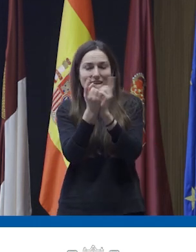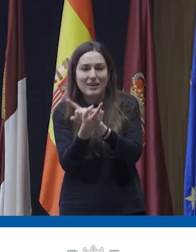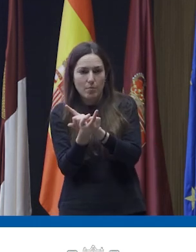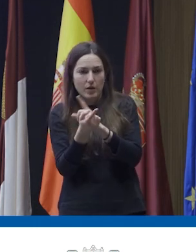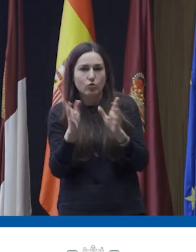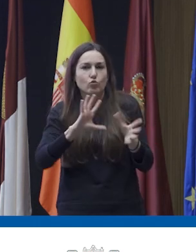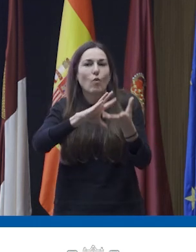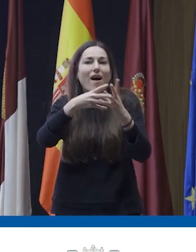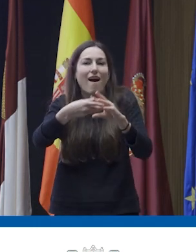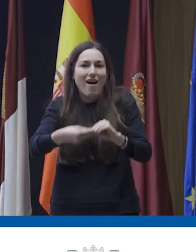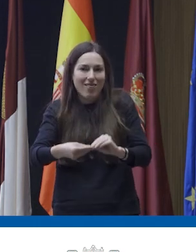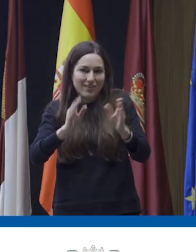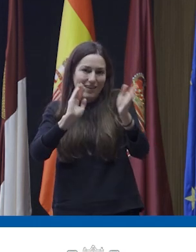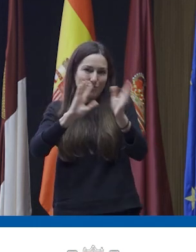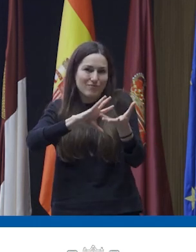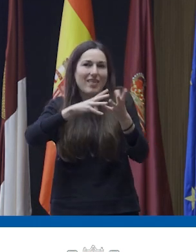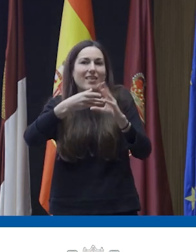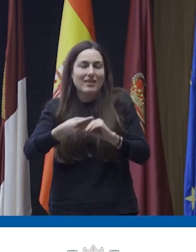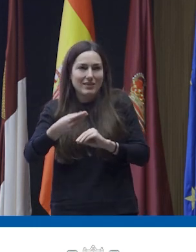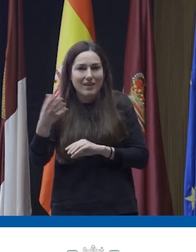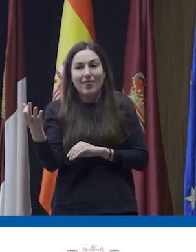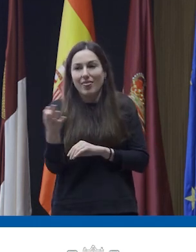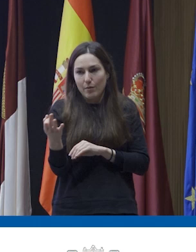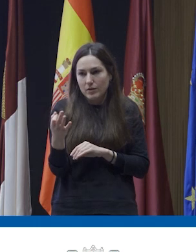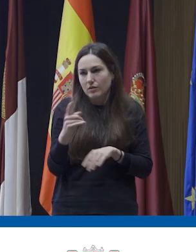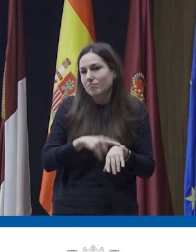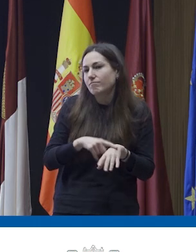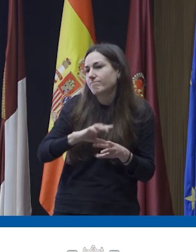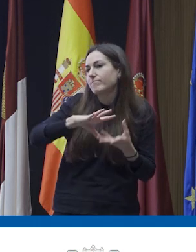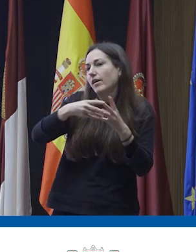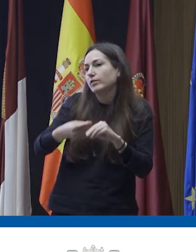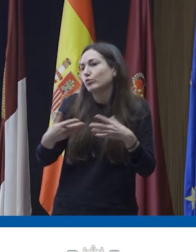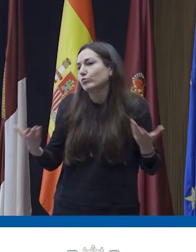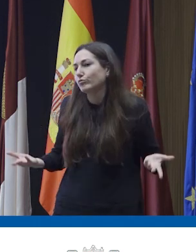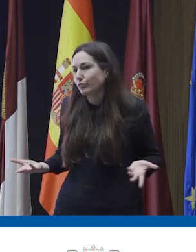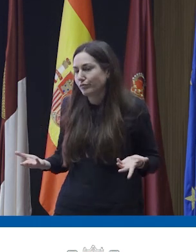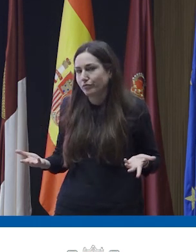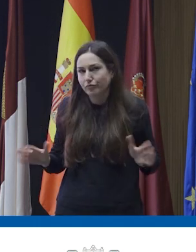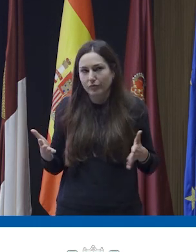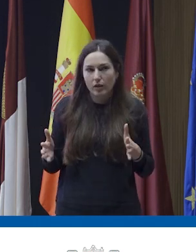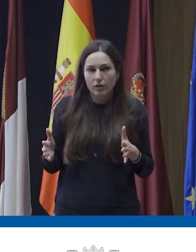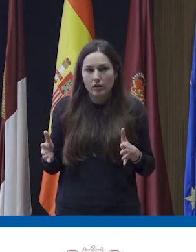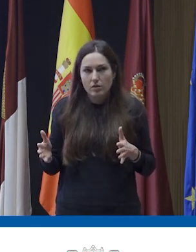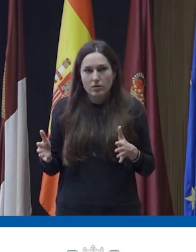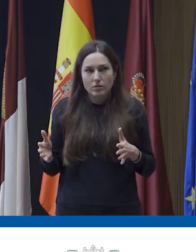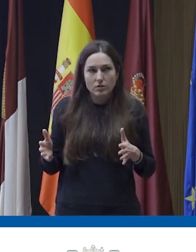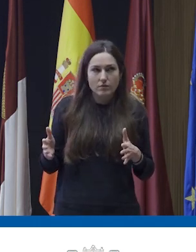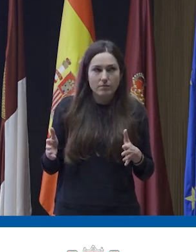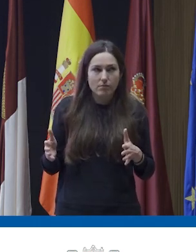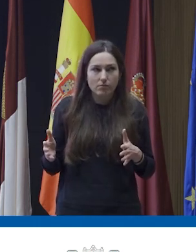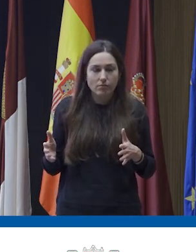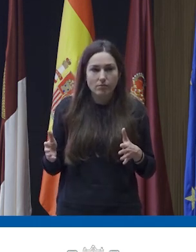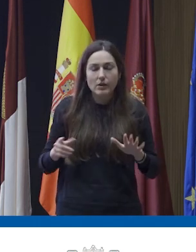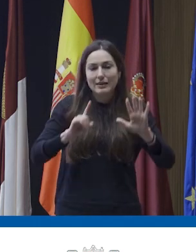de la nueva lente. Entonces, ¿cuánto tiempo tardamos a adaptar a la nueva lente? Por lo general, se adapta aproximadamente